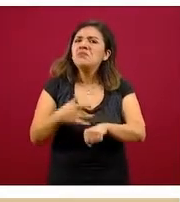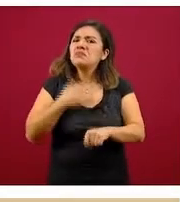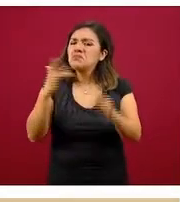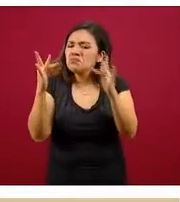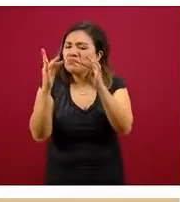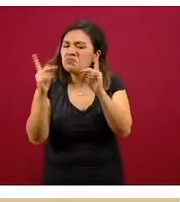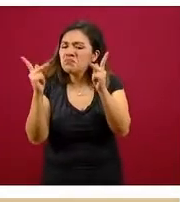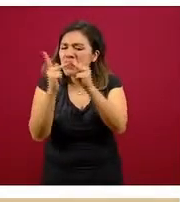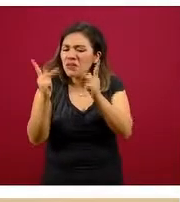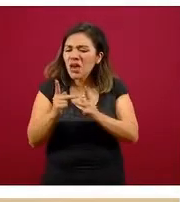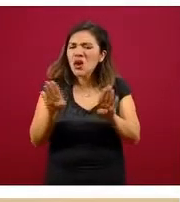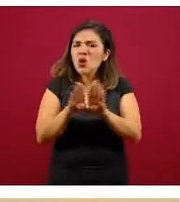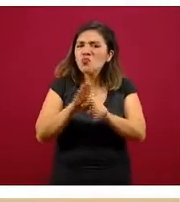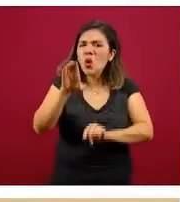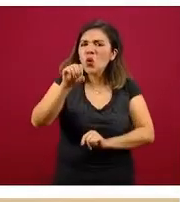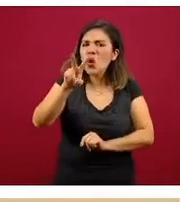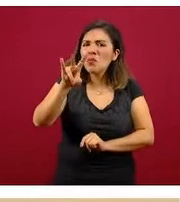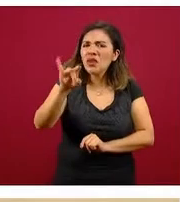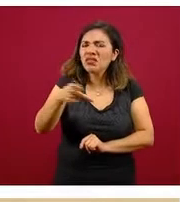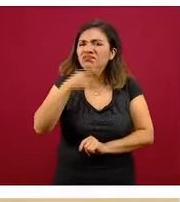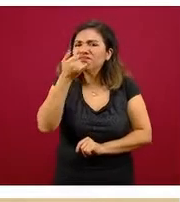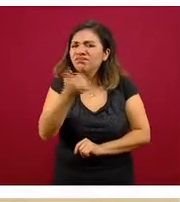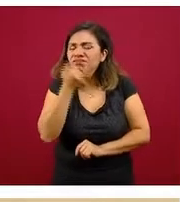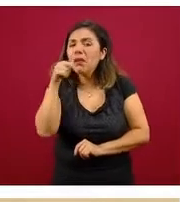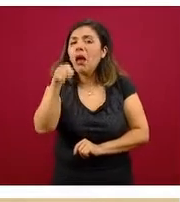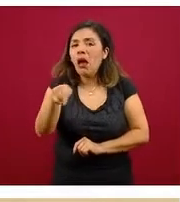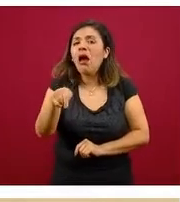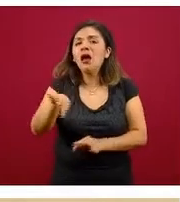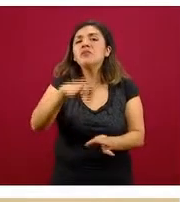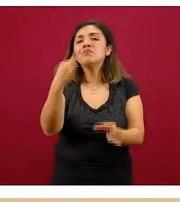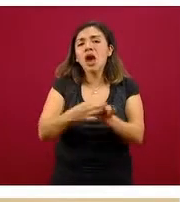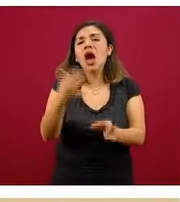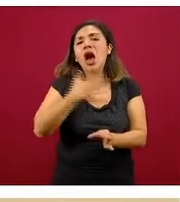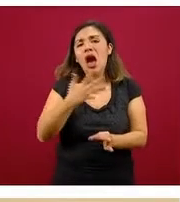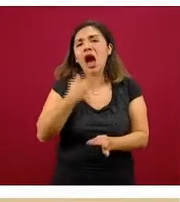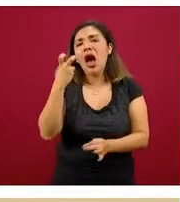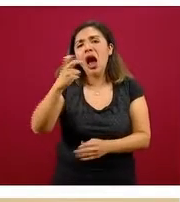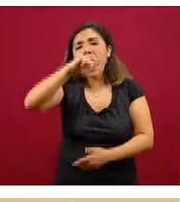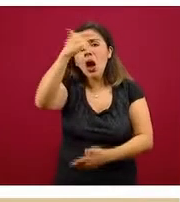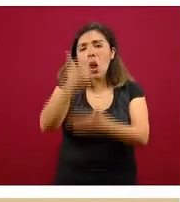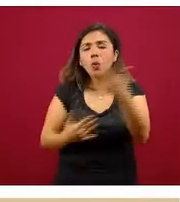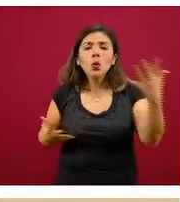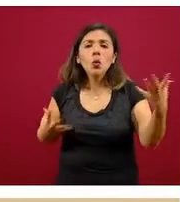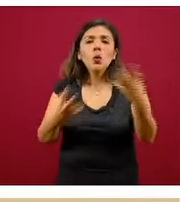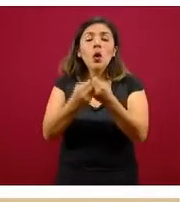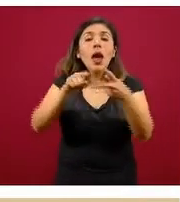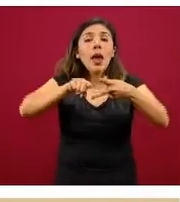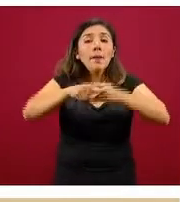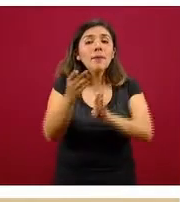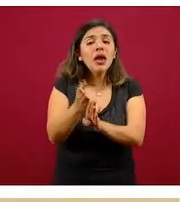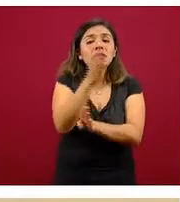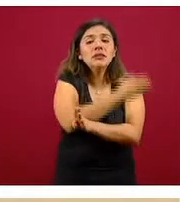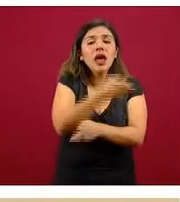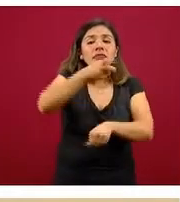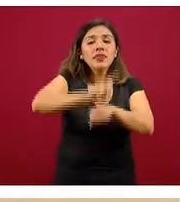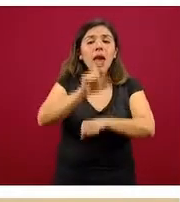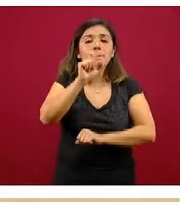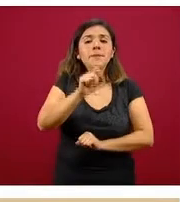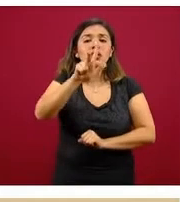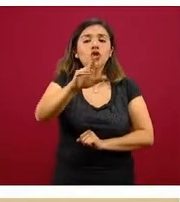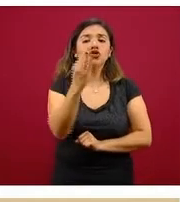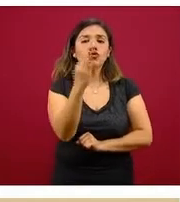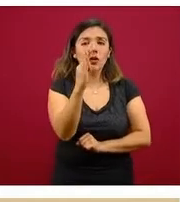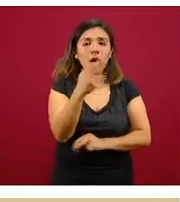compatibles con COVID-19, entonces son los casos confirmados para México y además acumulados, es decir, los que se han presentado desde el